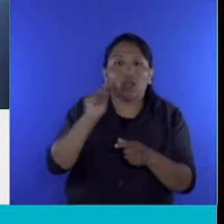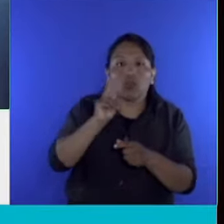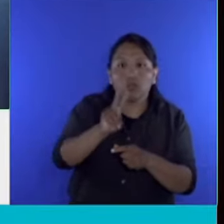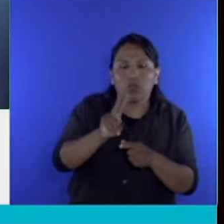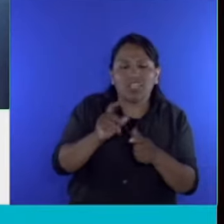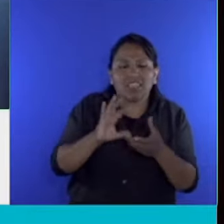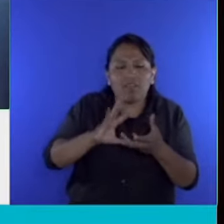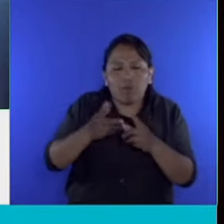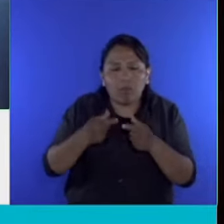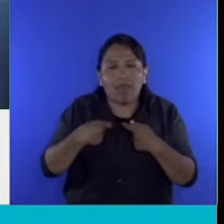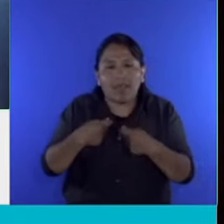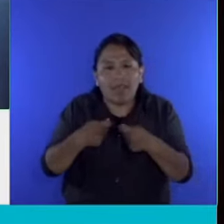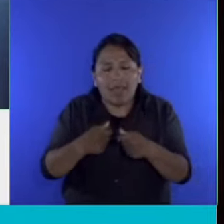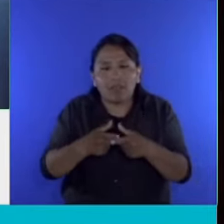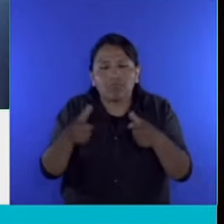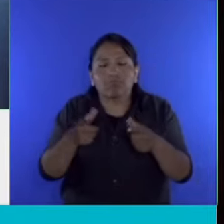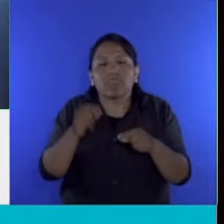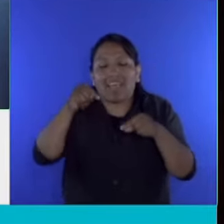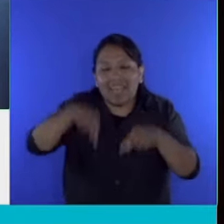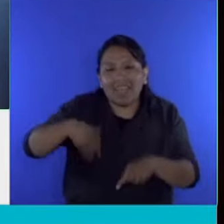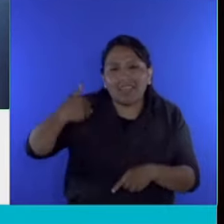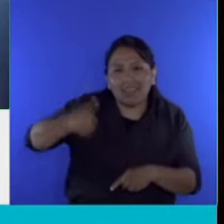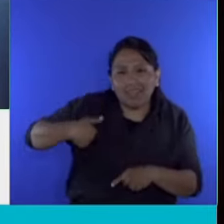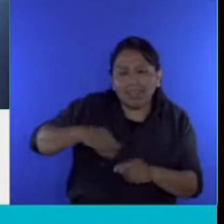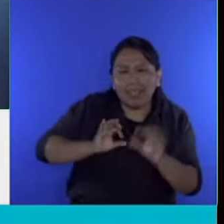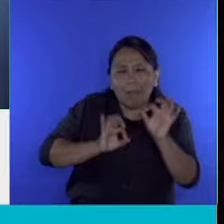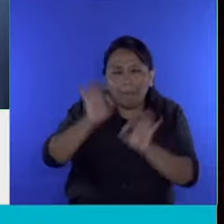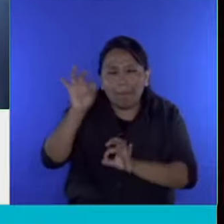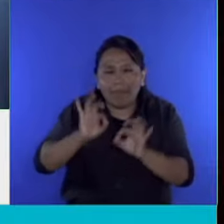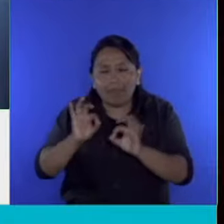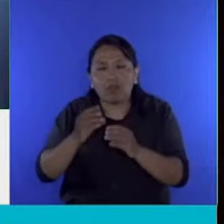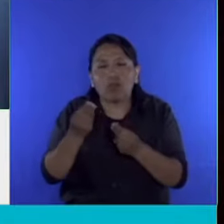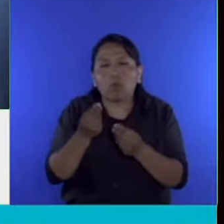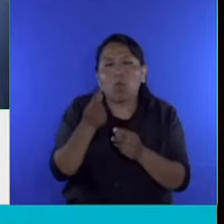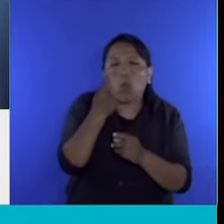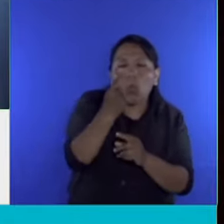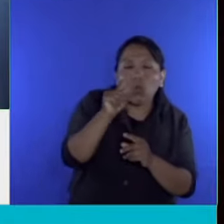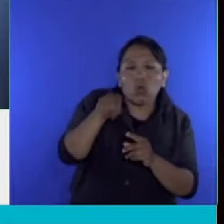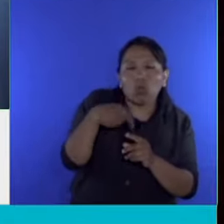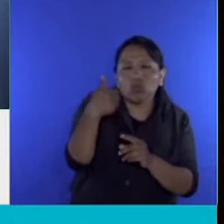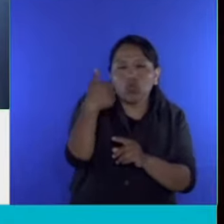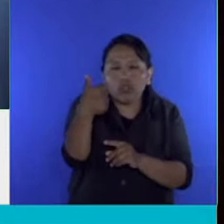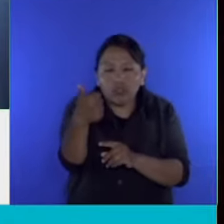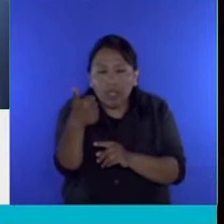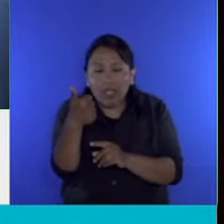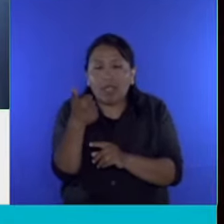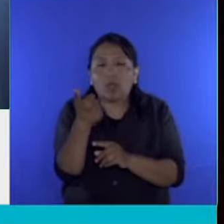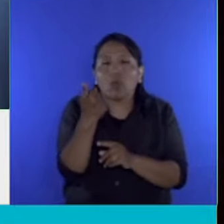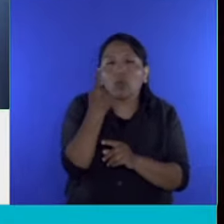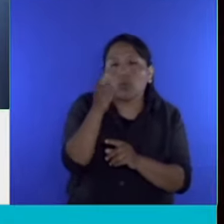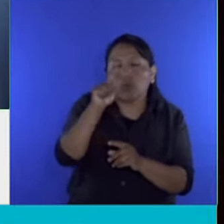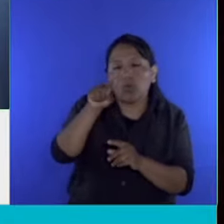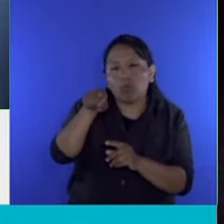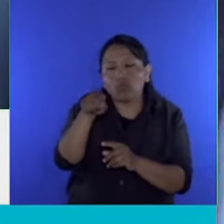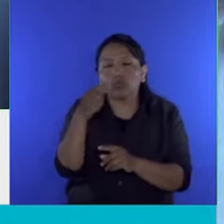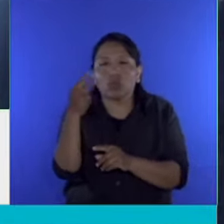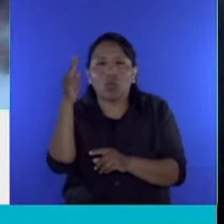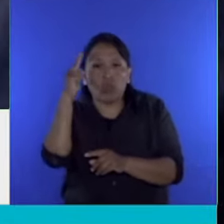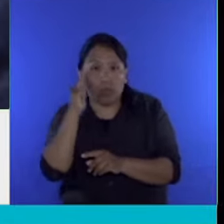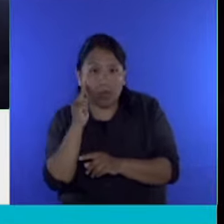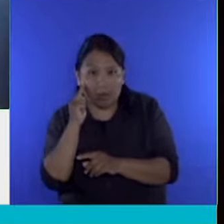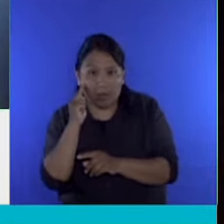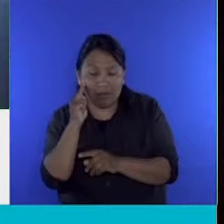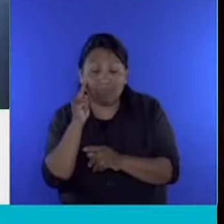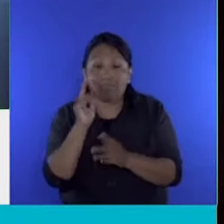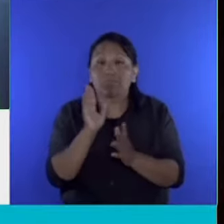efecto multiplicador está medido en Argentina y es de entre el 1.6 y el 1.9 es